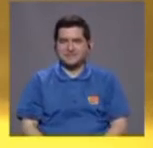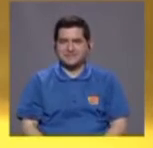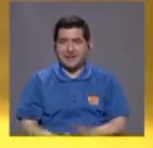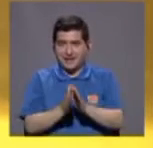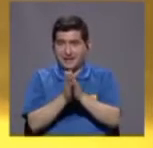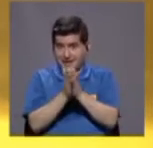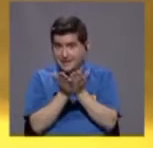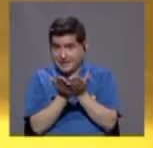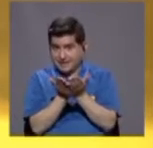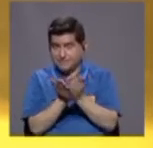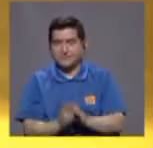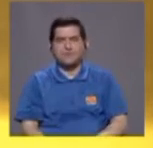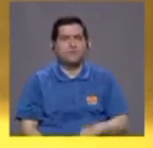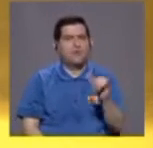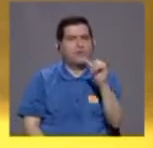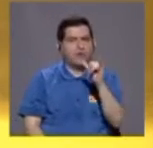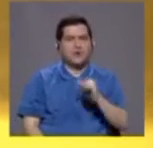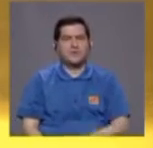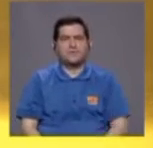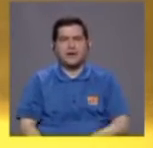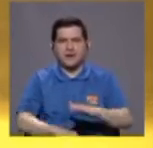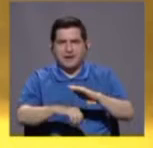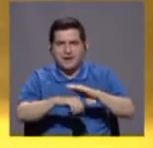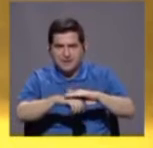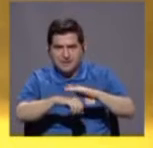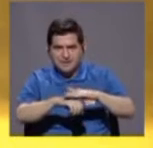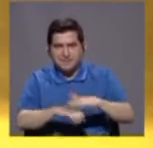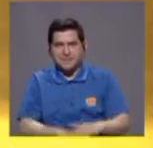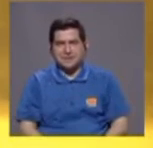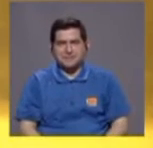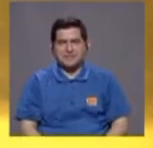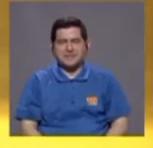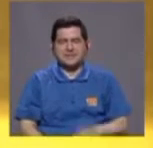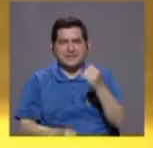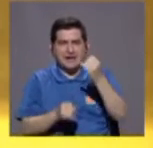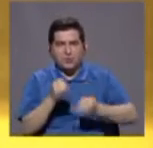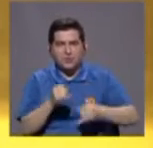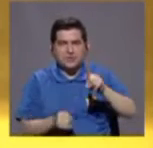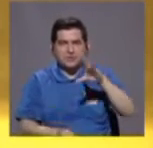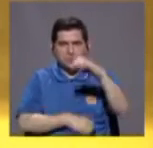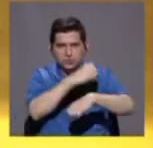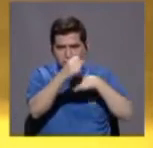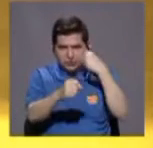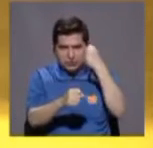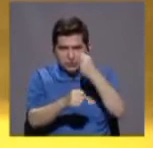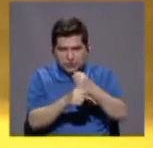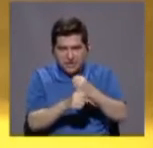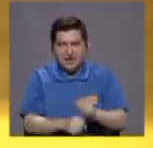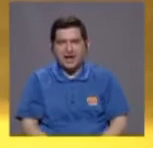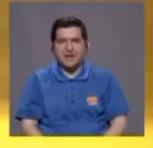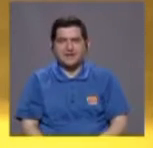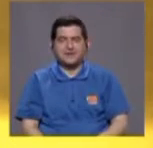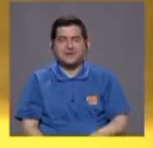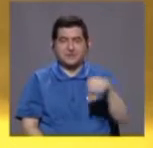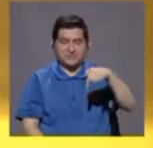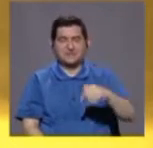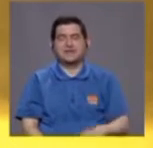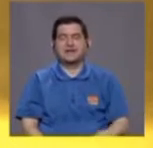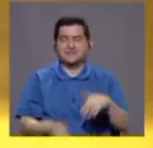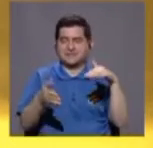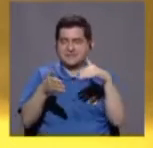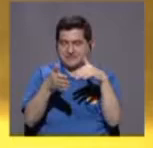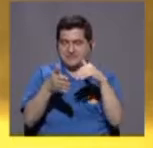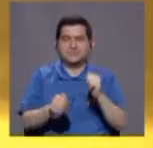bibliográfica, sino que nos lleve a los últimos 100 años que nos traen al presente.